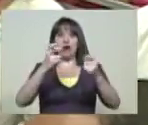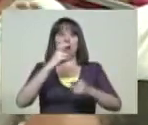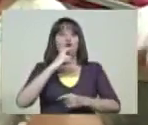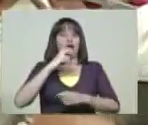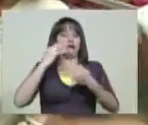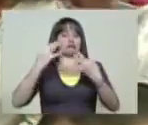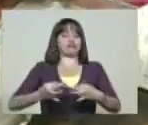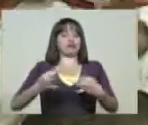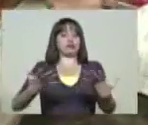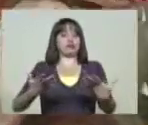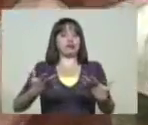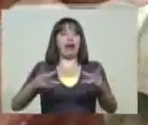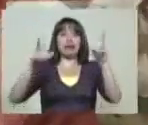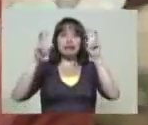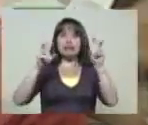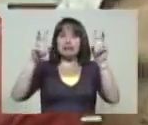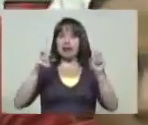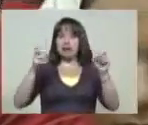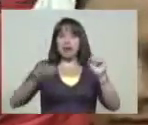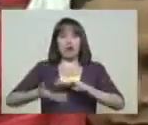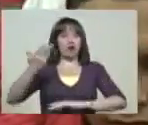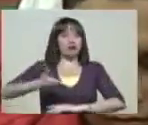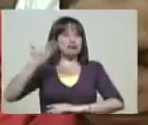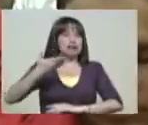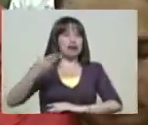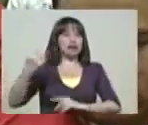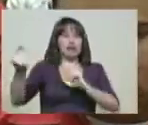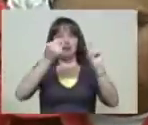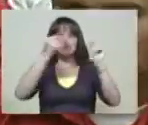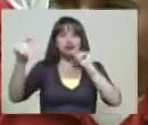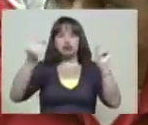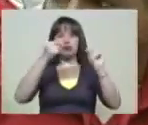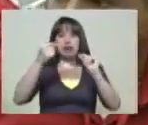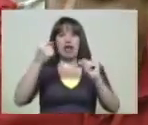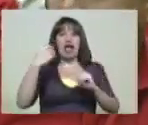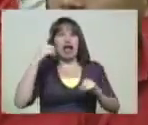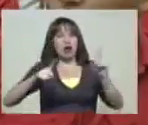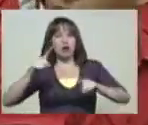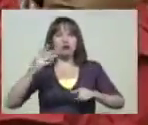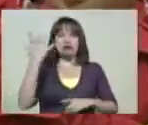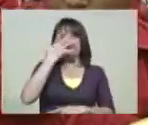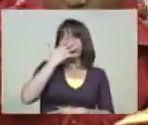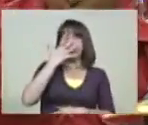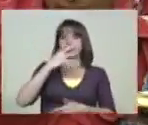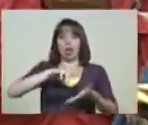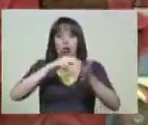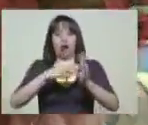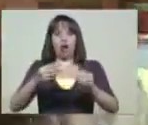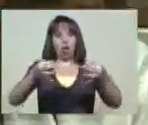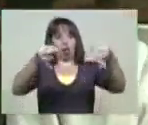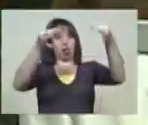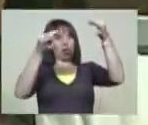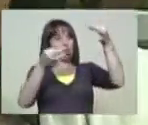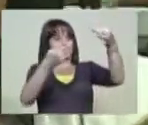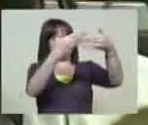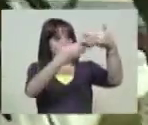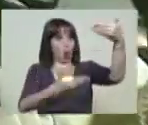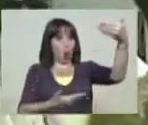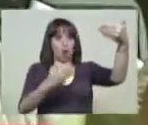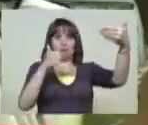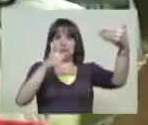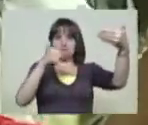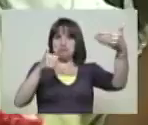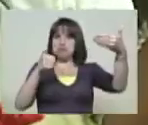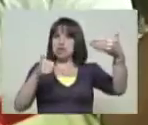había temas allí que nosotros teníamos dudas y ya venían definidos en los que ustedes estuvieron debatiendo